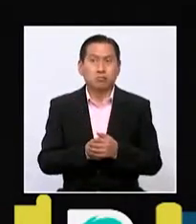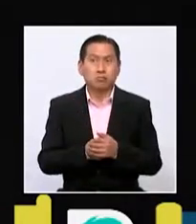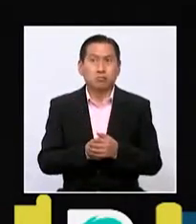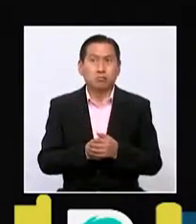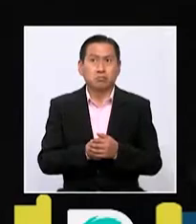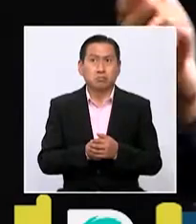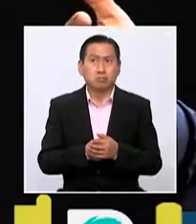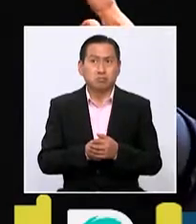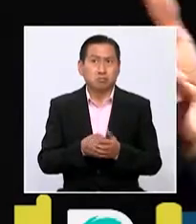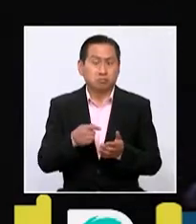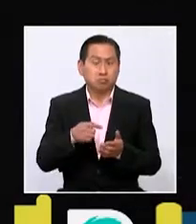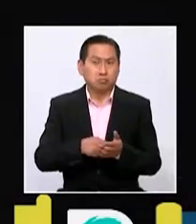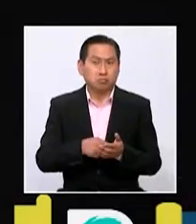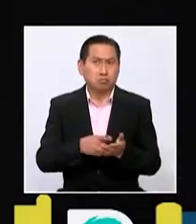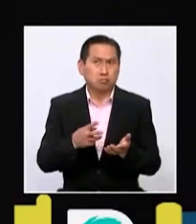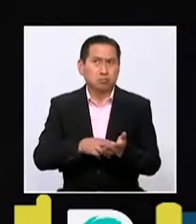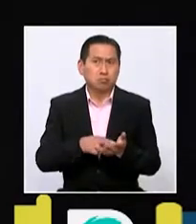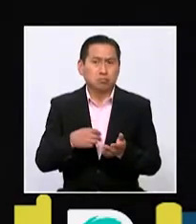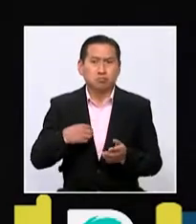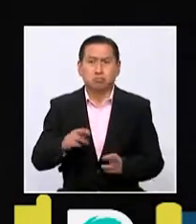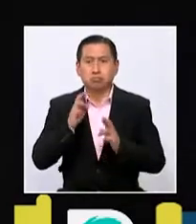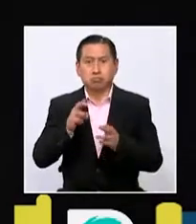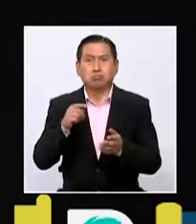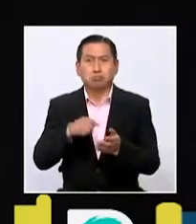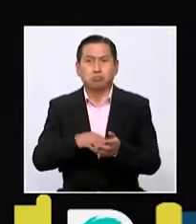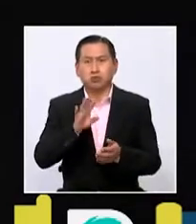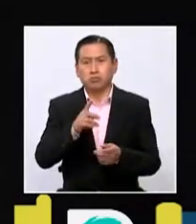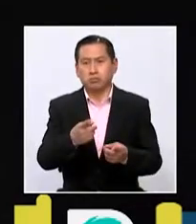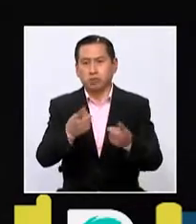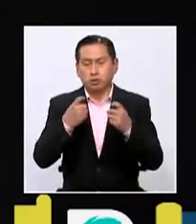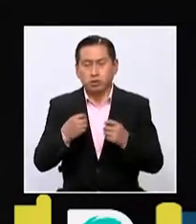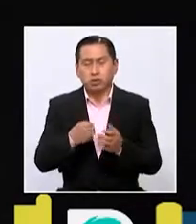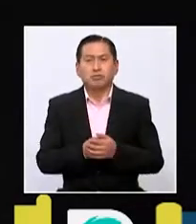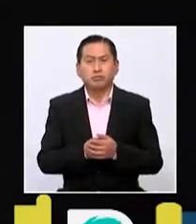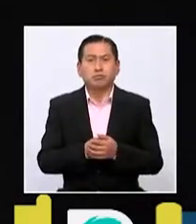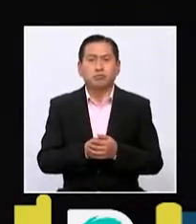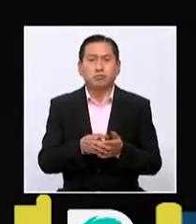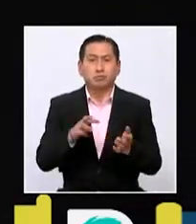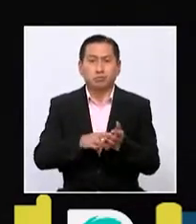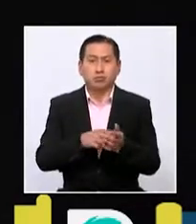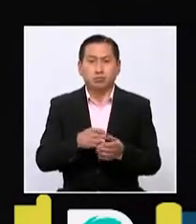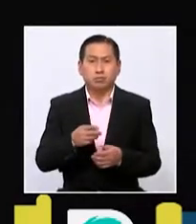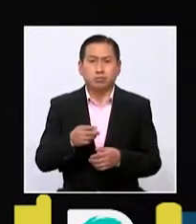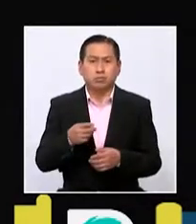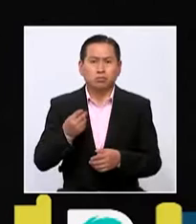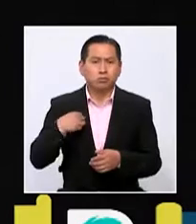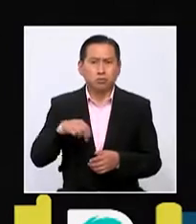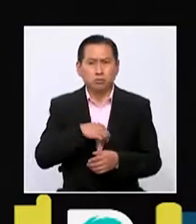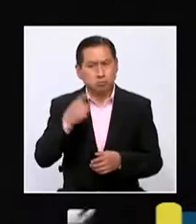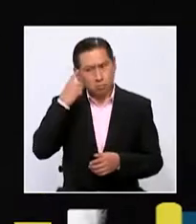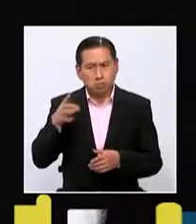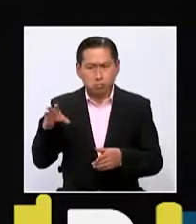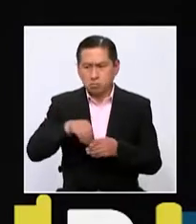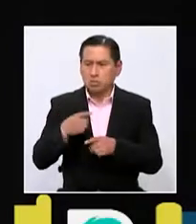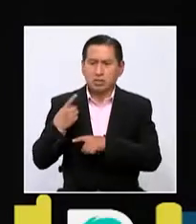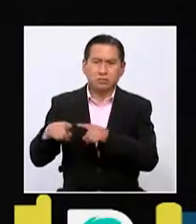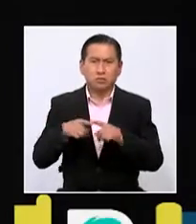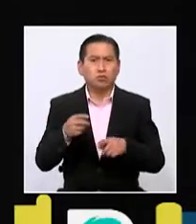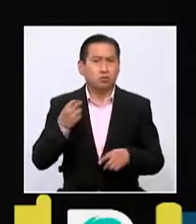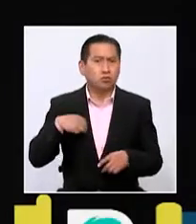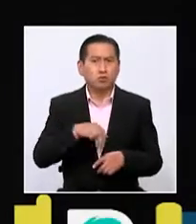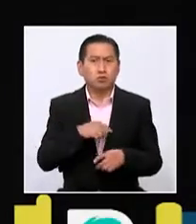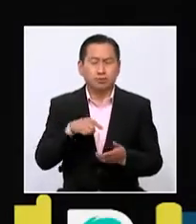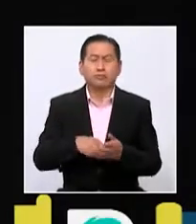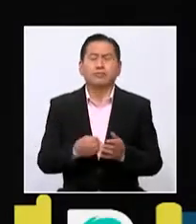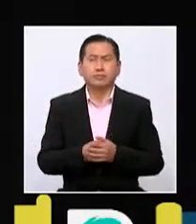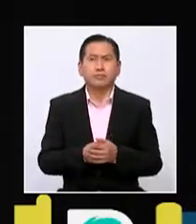Eso te da como respuesta a tu pregunta, ¿qué tan abierto, qué tan inclusivos y diversos somos en el